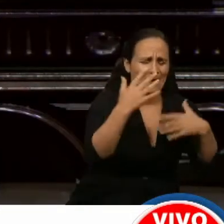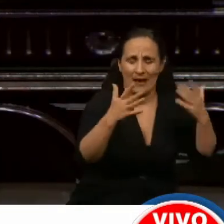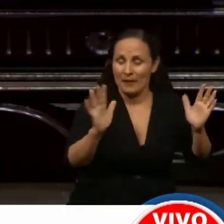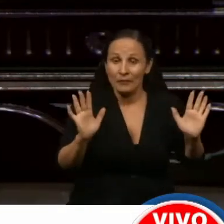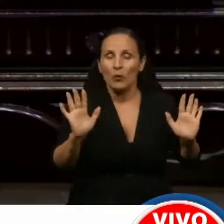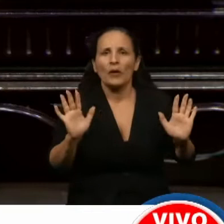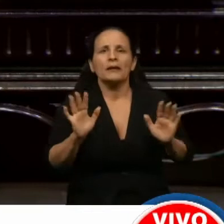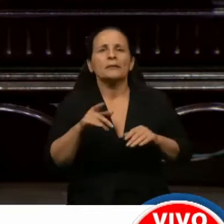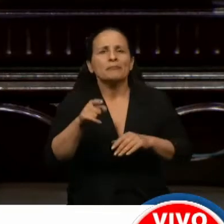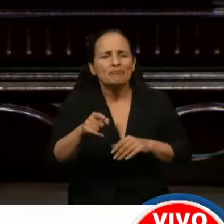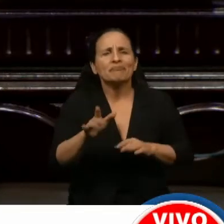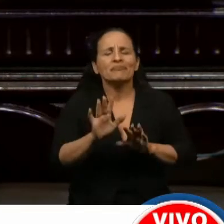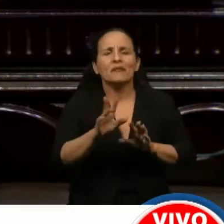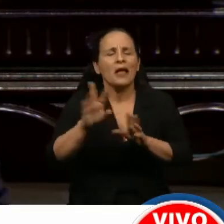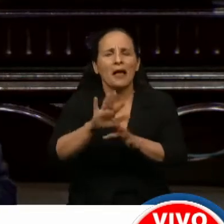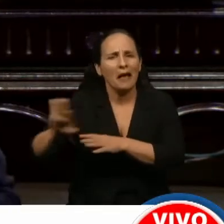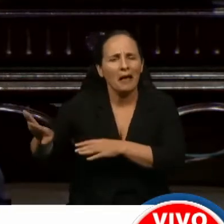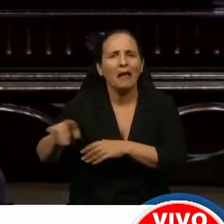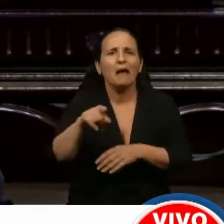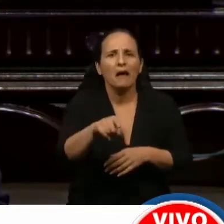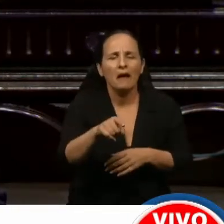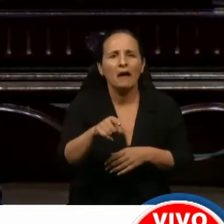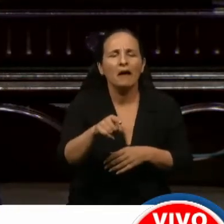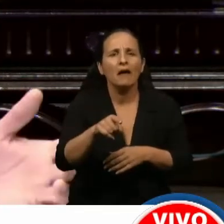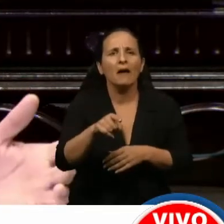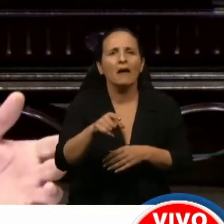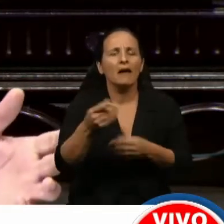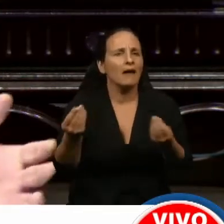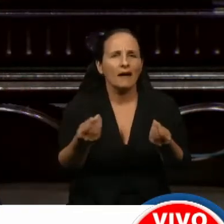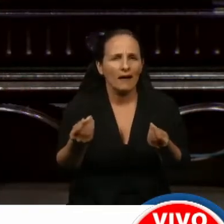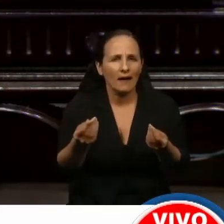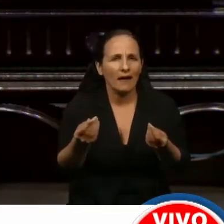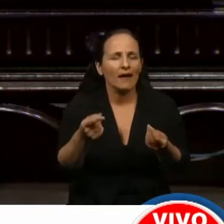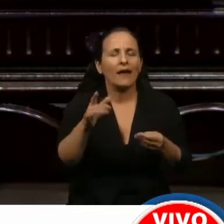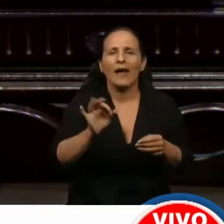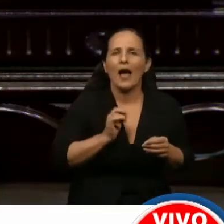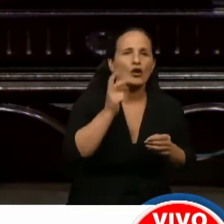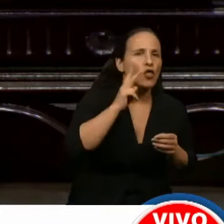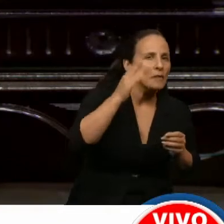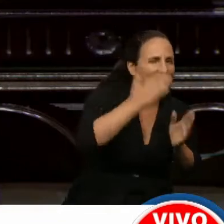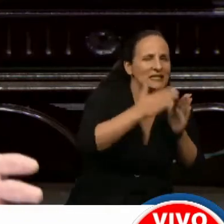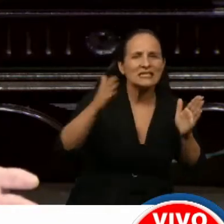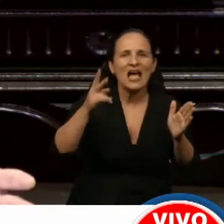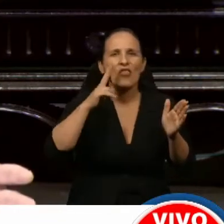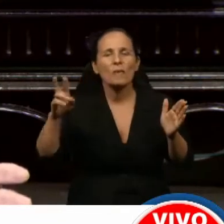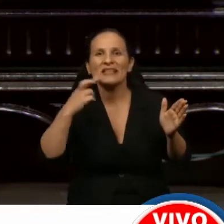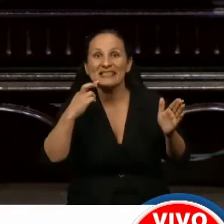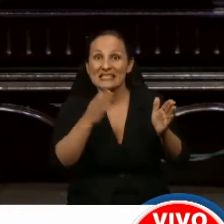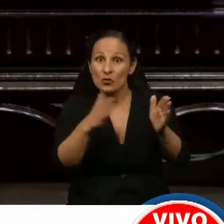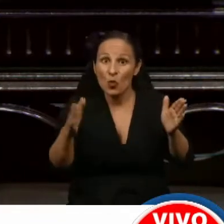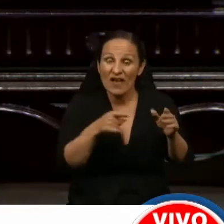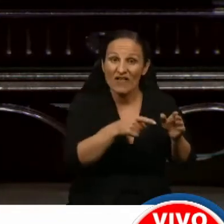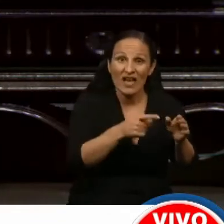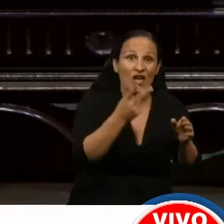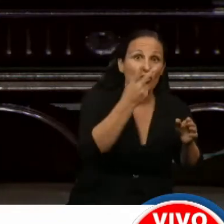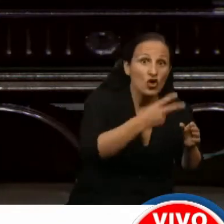Saliendo de eso, lo cierto es que del año 2015 al 2019